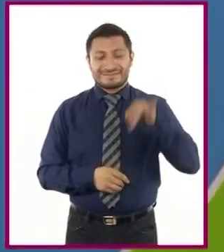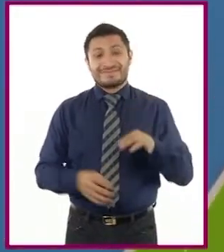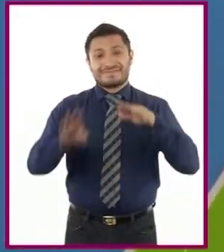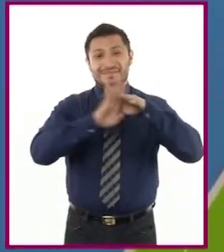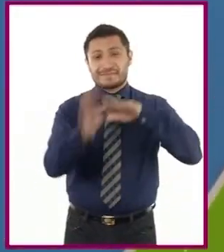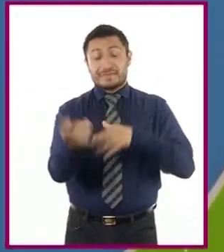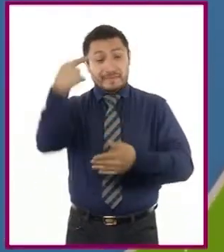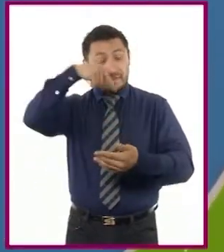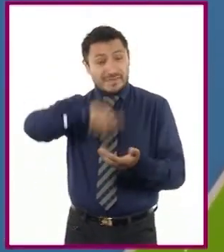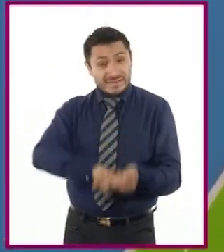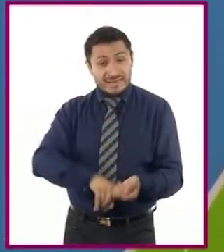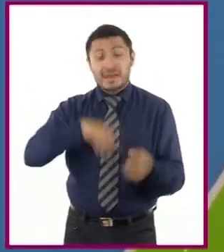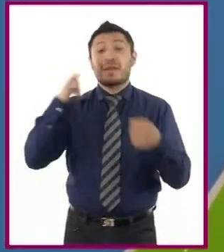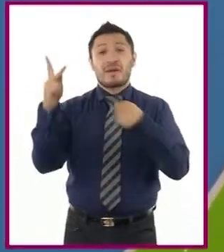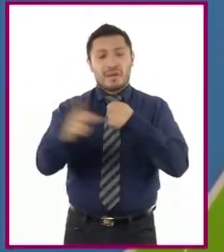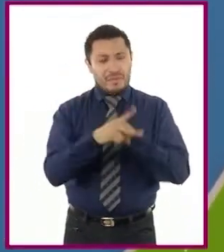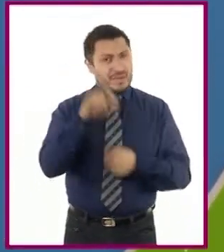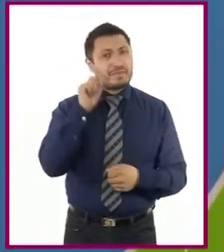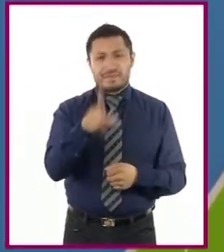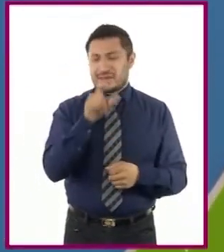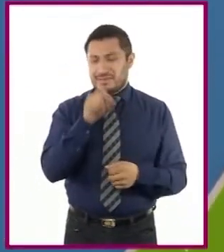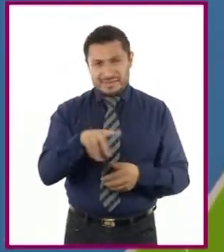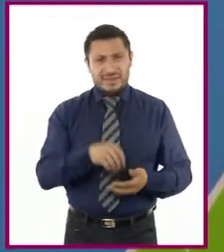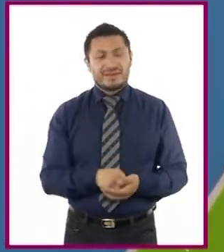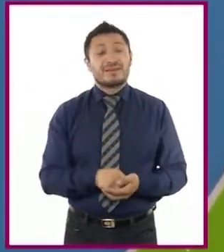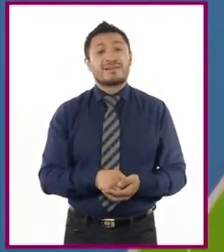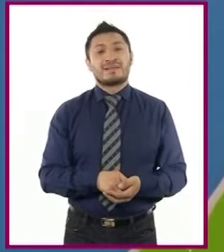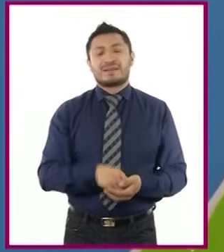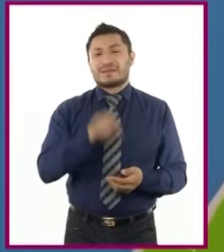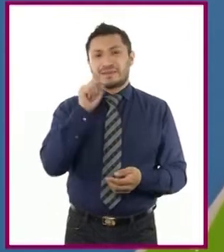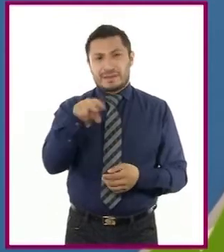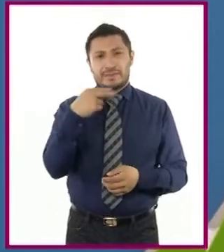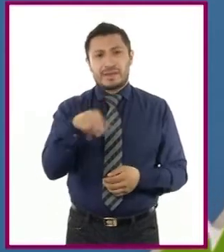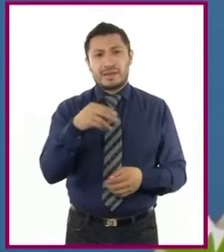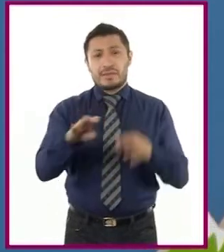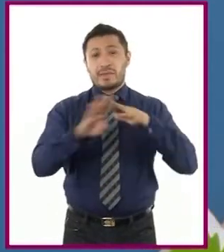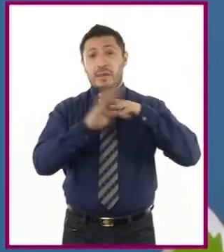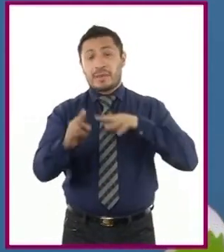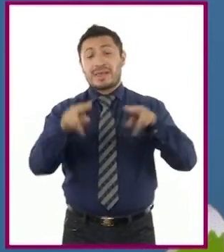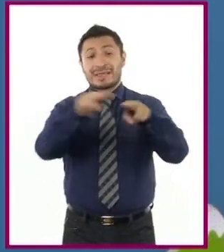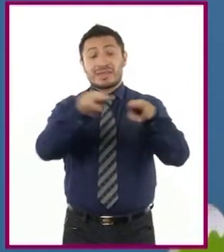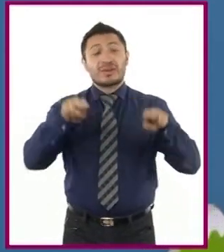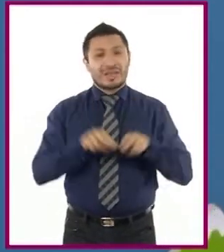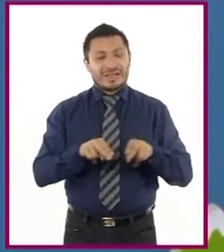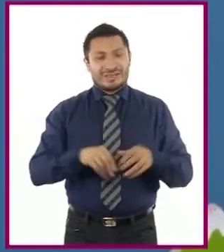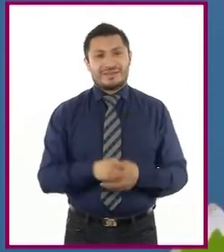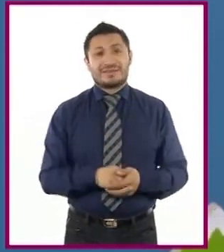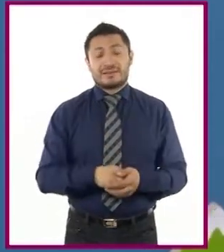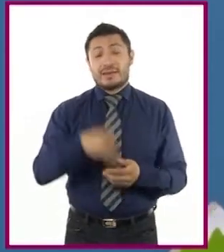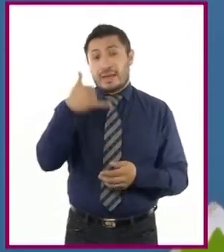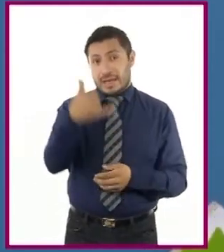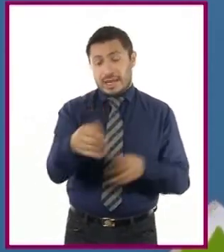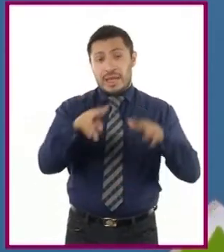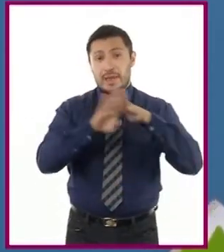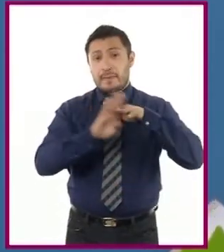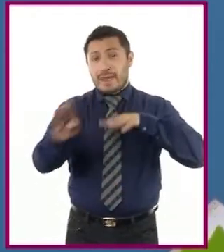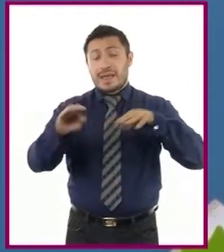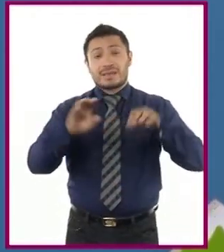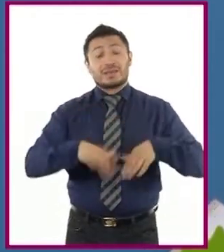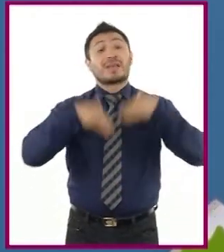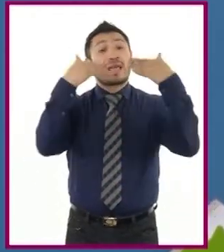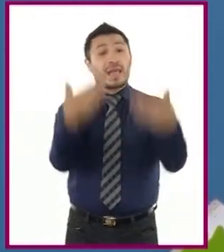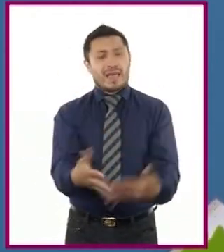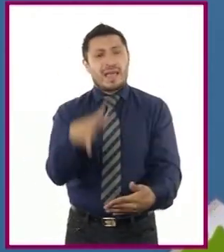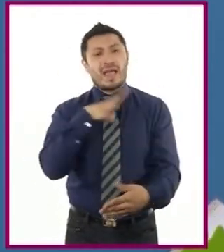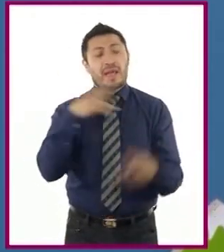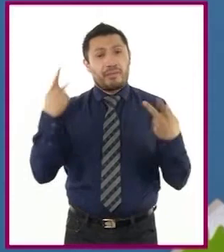interna es la que se da dentro del mismo país, que también recibe el nombre de migración nacional. Y la migración externa es cuando